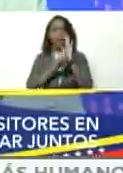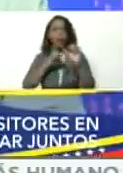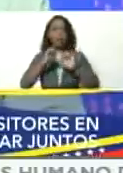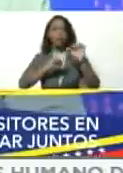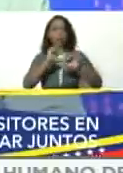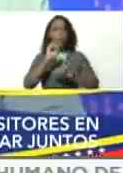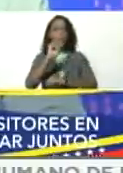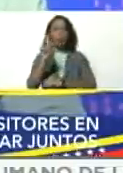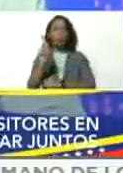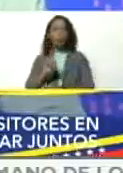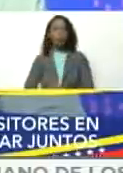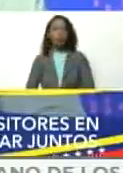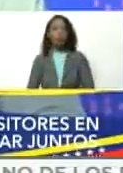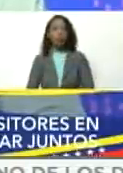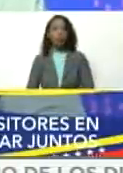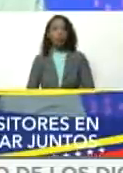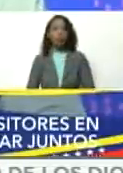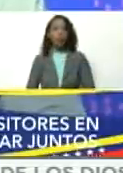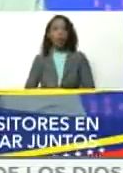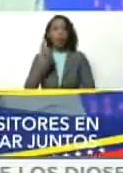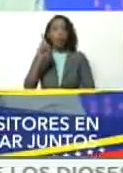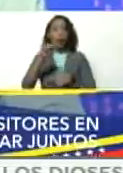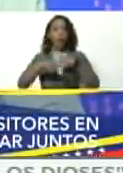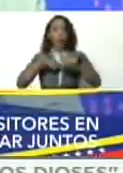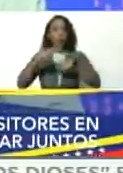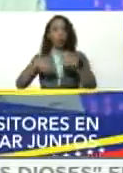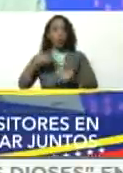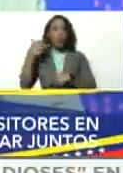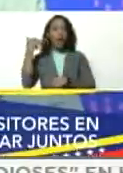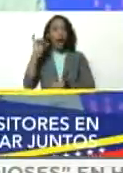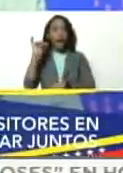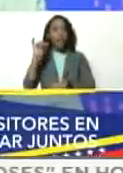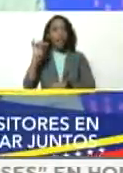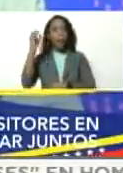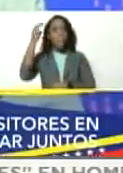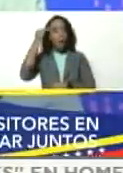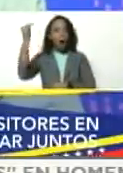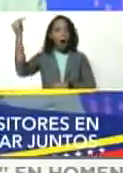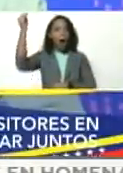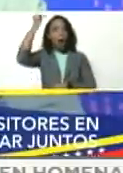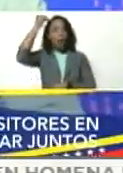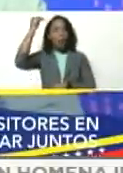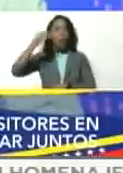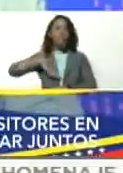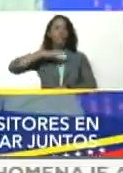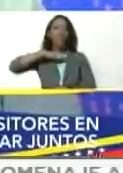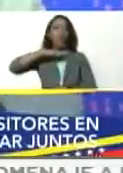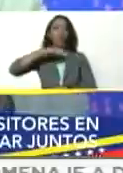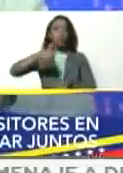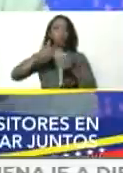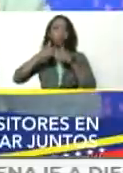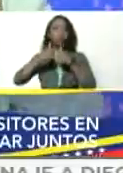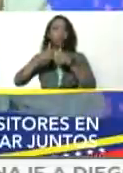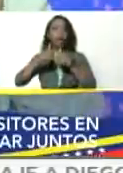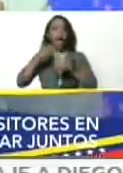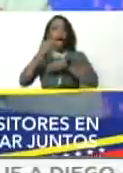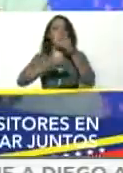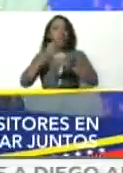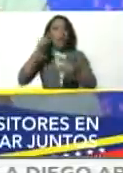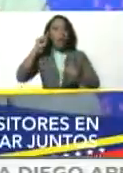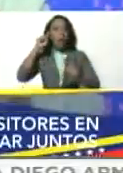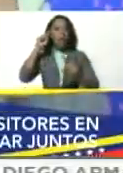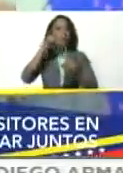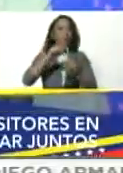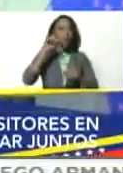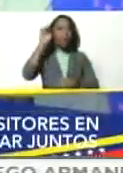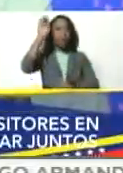XXI, es una revolución que tiene la madurez suficiente para llevar los destinos de la